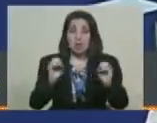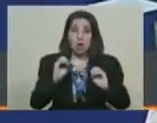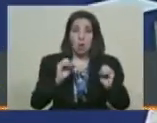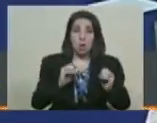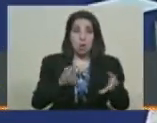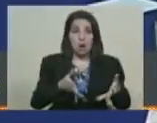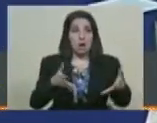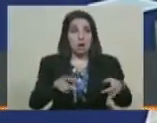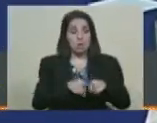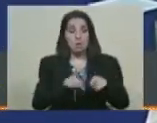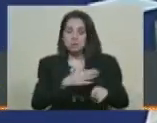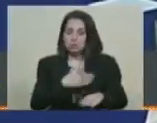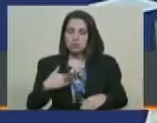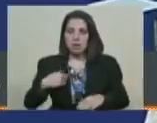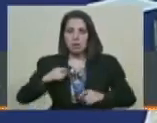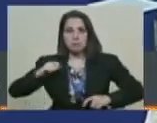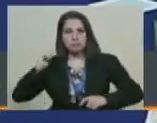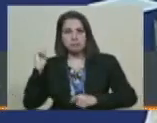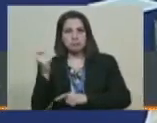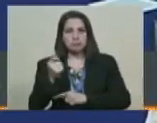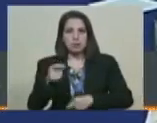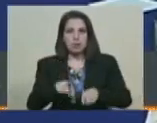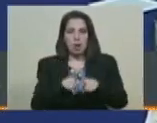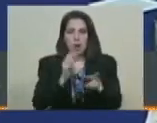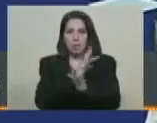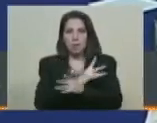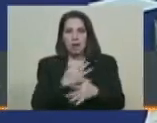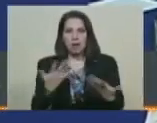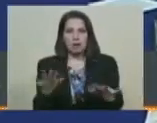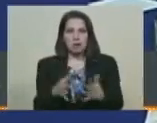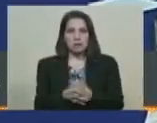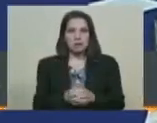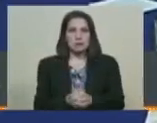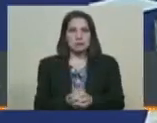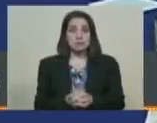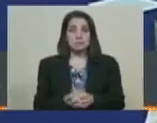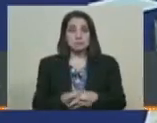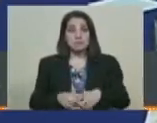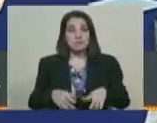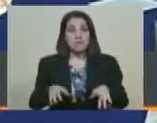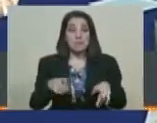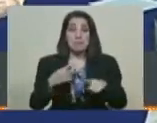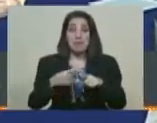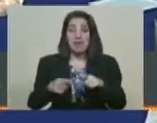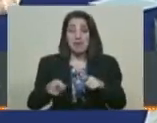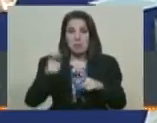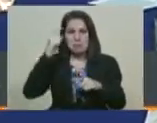compadre. Yo quiero jugar. Ahora Ramos Aluno quiere jugar.